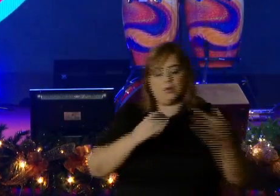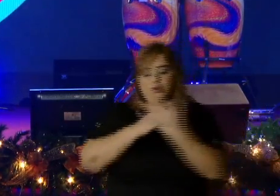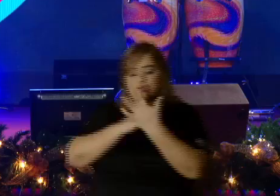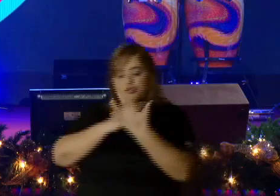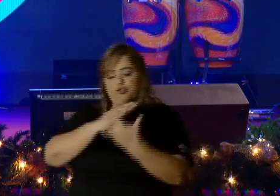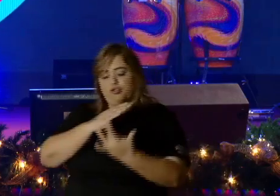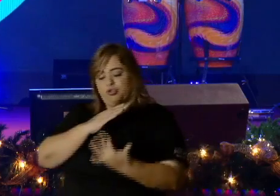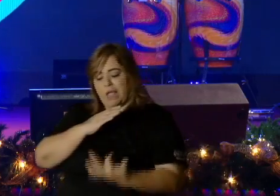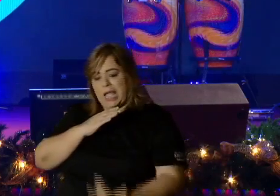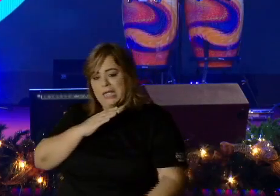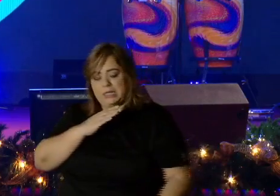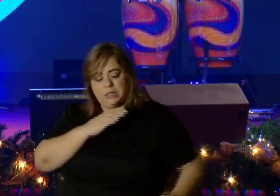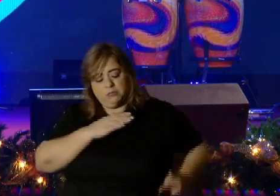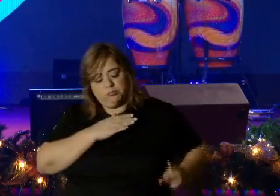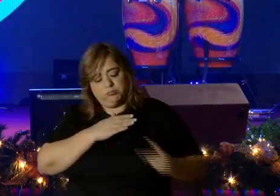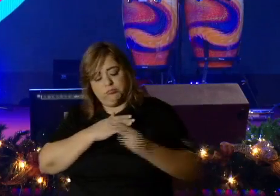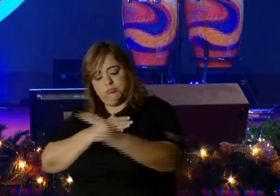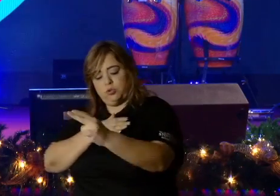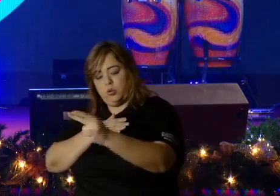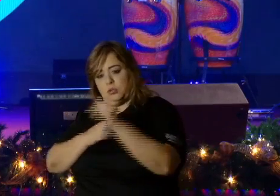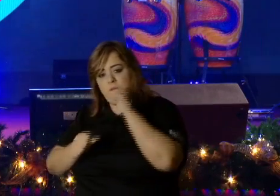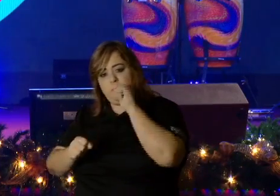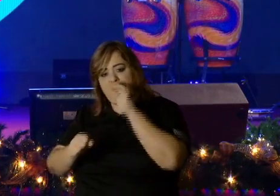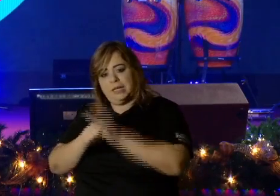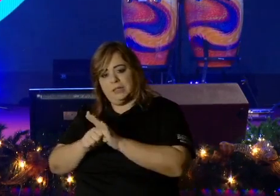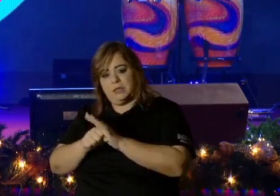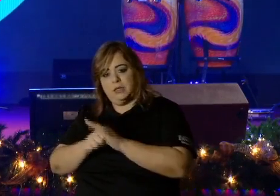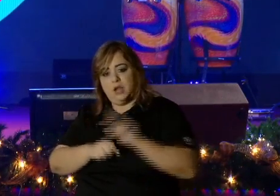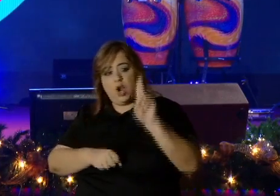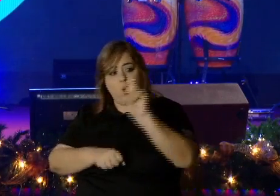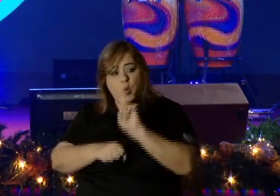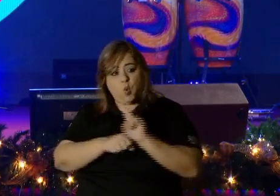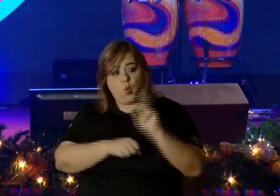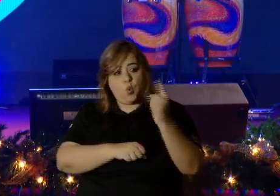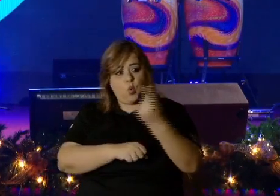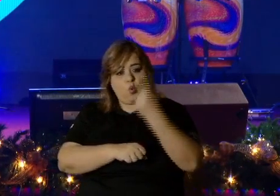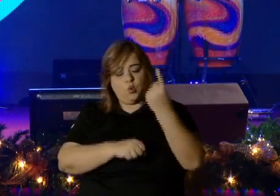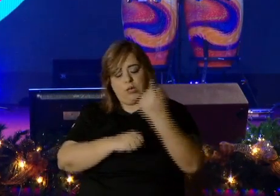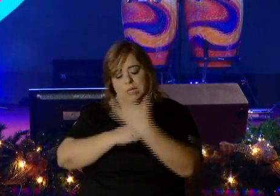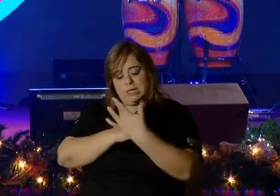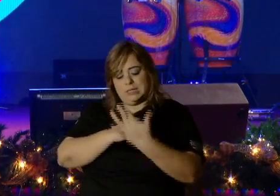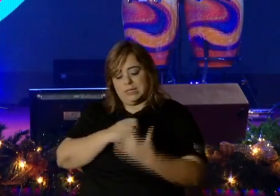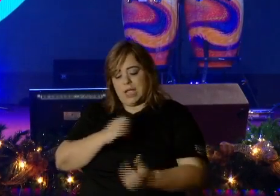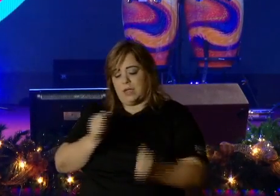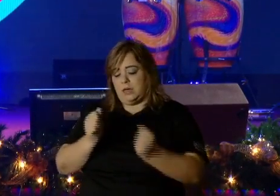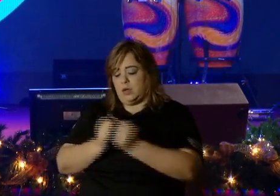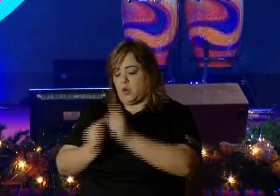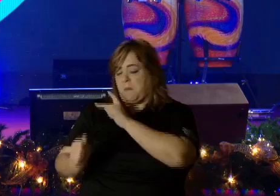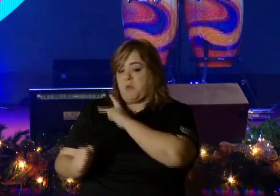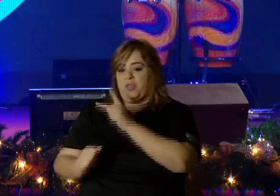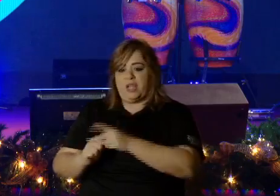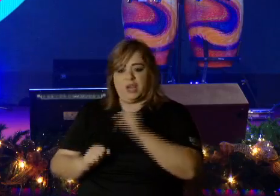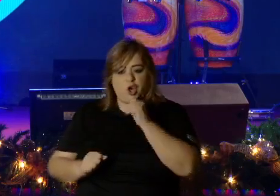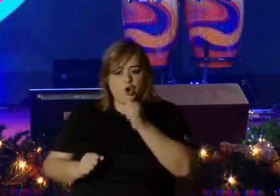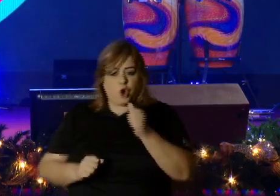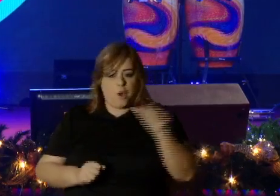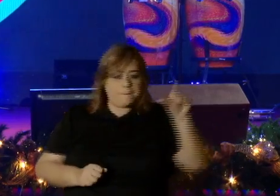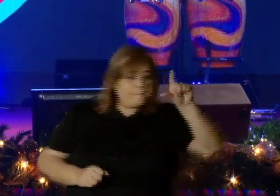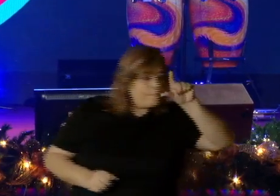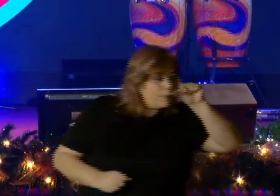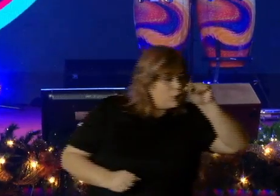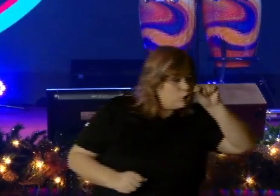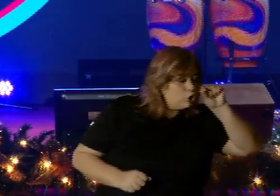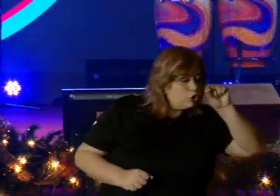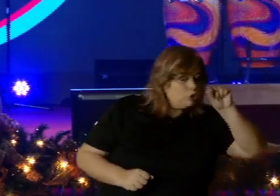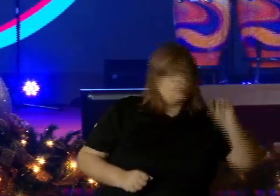Cristo corta todo pacto. La única sangre que tiene poder es la de Cristo, no la de la gallina. Pobre